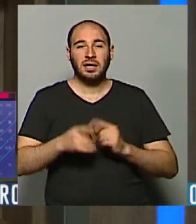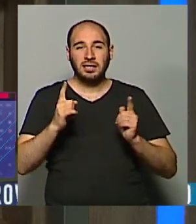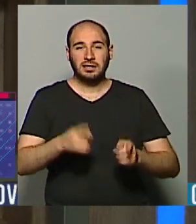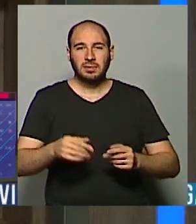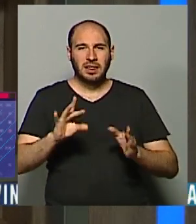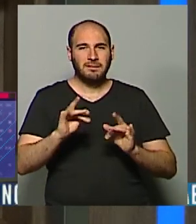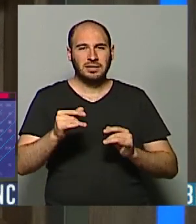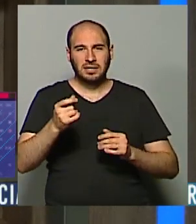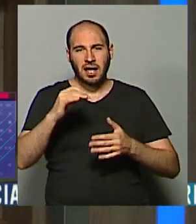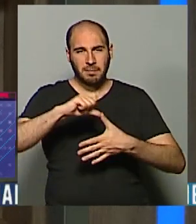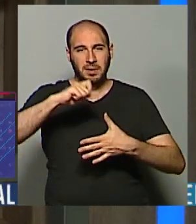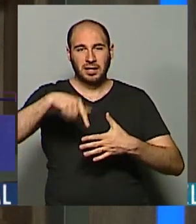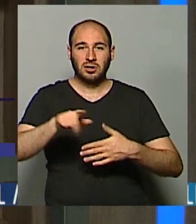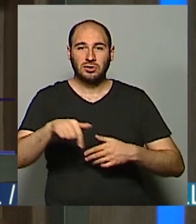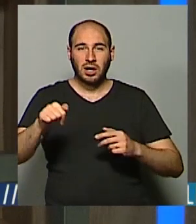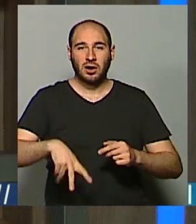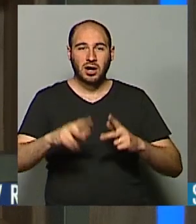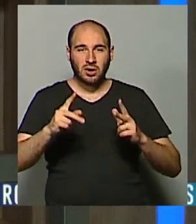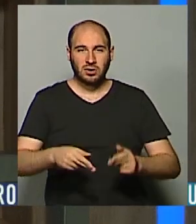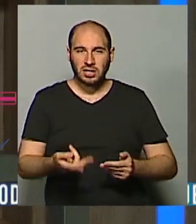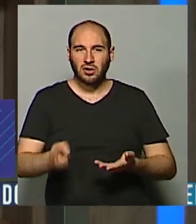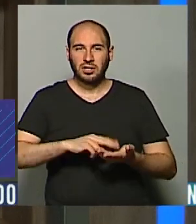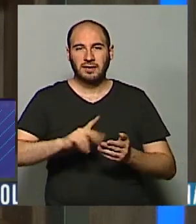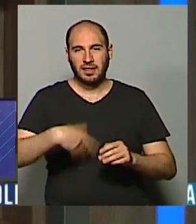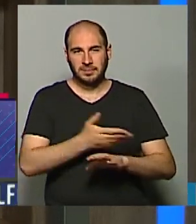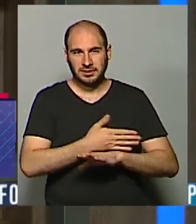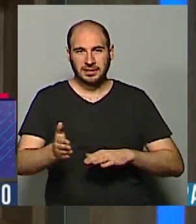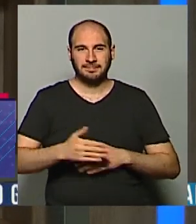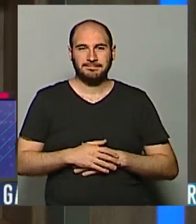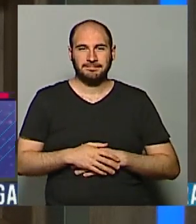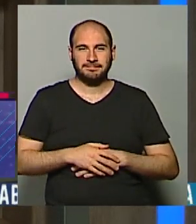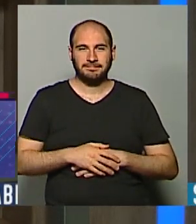difícil que atraviesa América Latina. Nosotros momento de hacer una nueva pausa y enseguida regresamos.